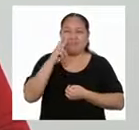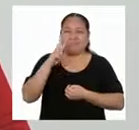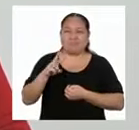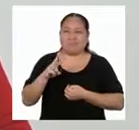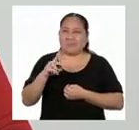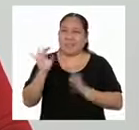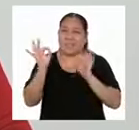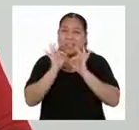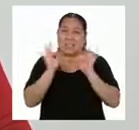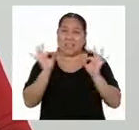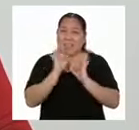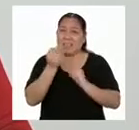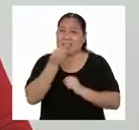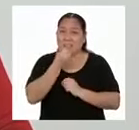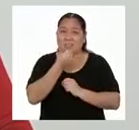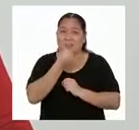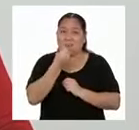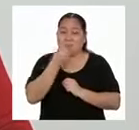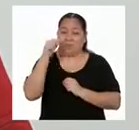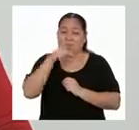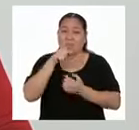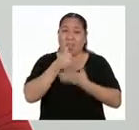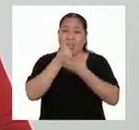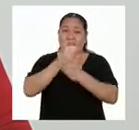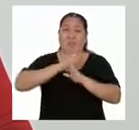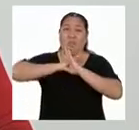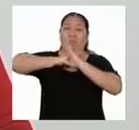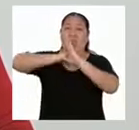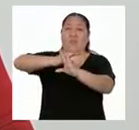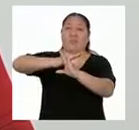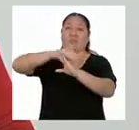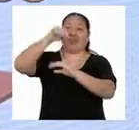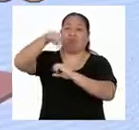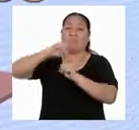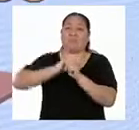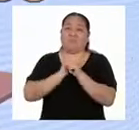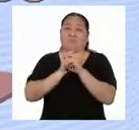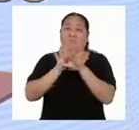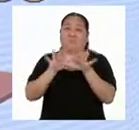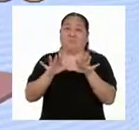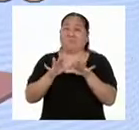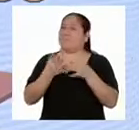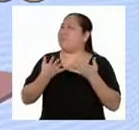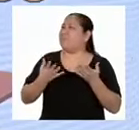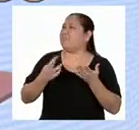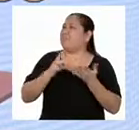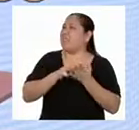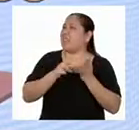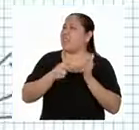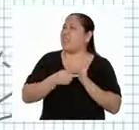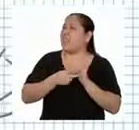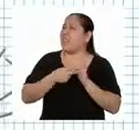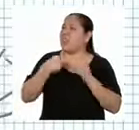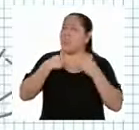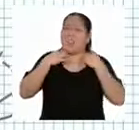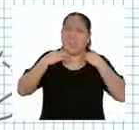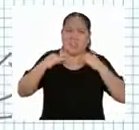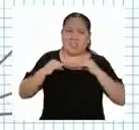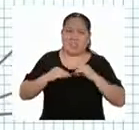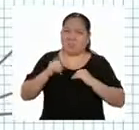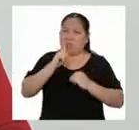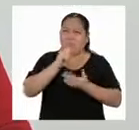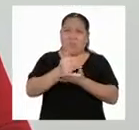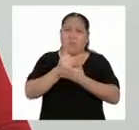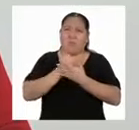ningún alimento que sirva para combatir directamente al virus. ¿Eso quiere decir que este collar no me sirve de